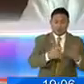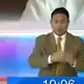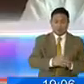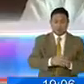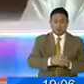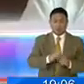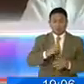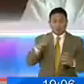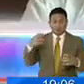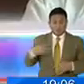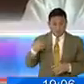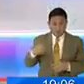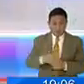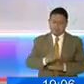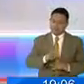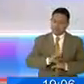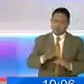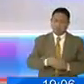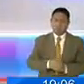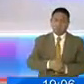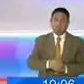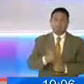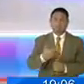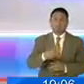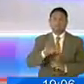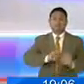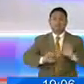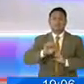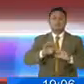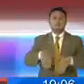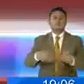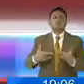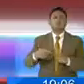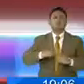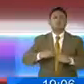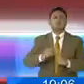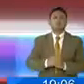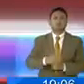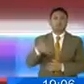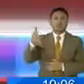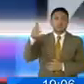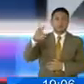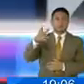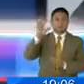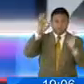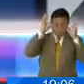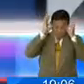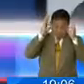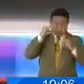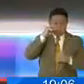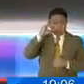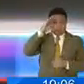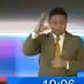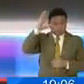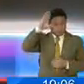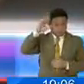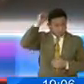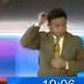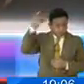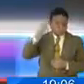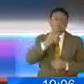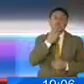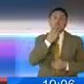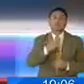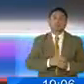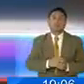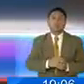abstenerse de esa referencia. En una evaluación de desempeño dicen que los discursos de Guillermo Lasso, Paco Moncayo, Cintia Viteri y Dalo